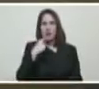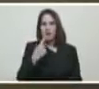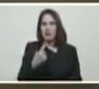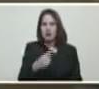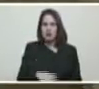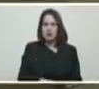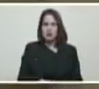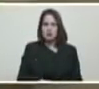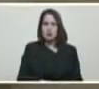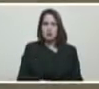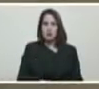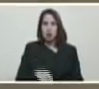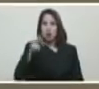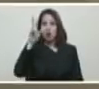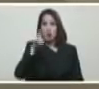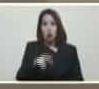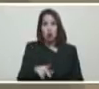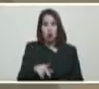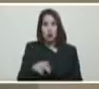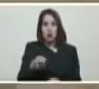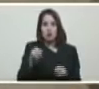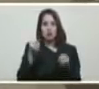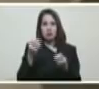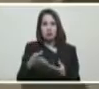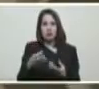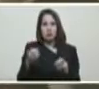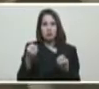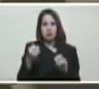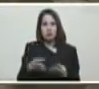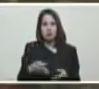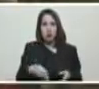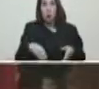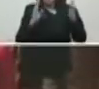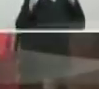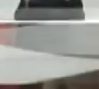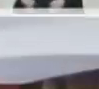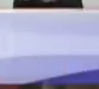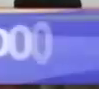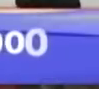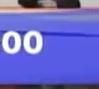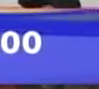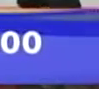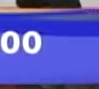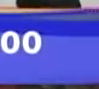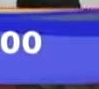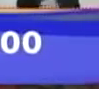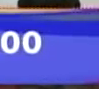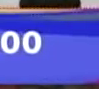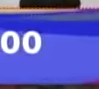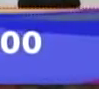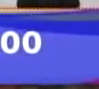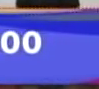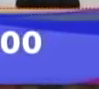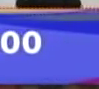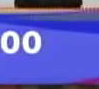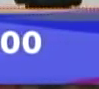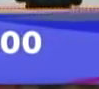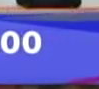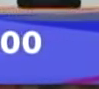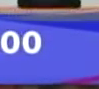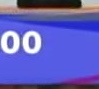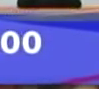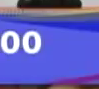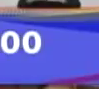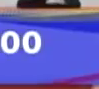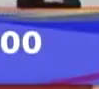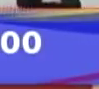estado todos estos días porque aquí estamos entregando cuatro Torres 100 apartamentos de este urbanismo que son